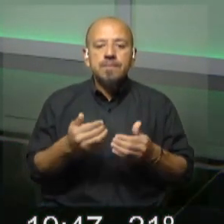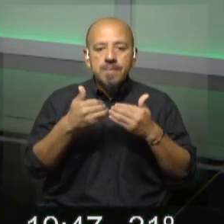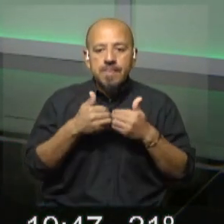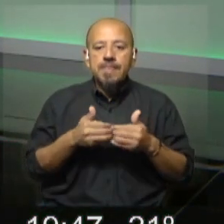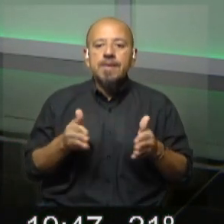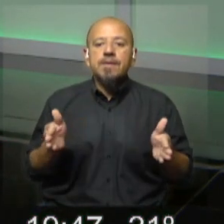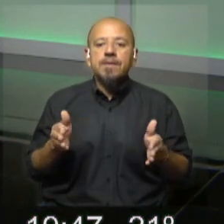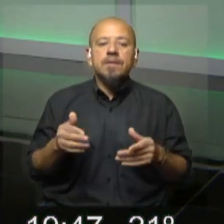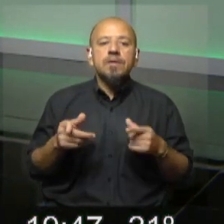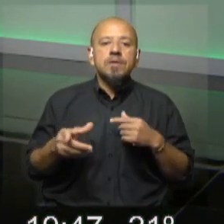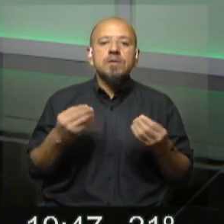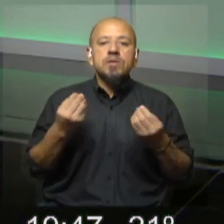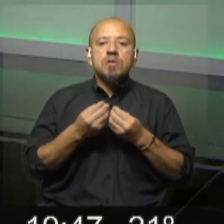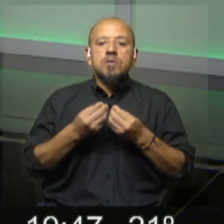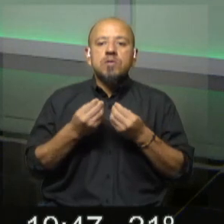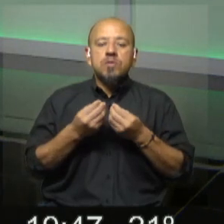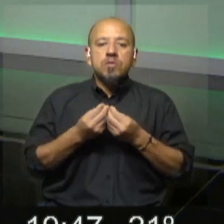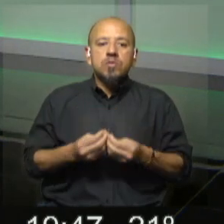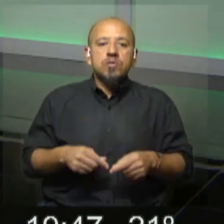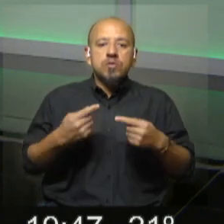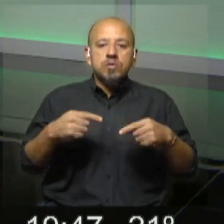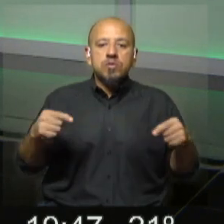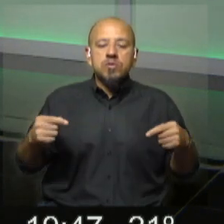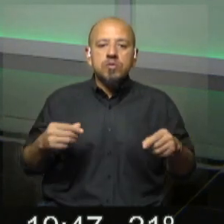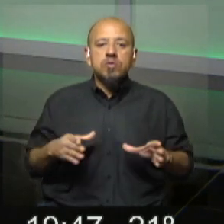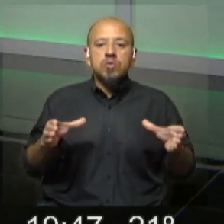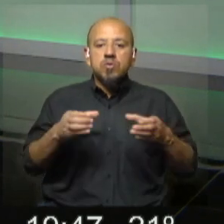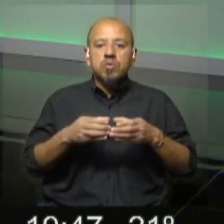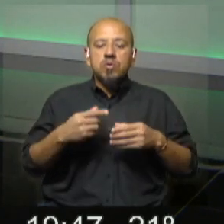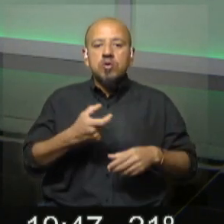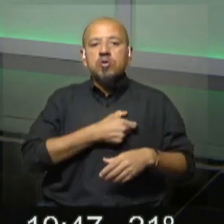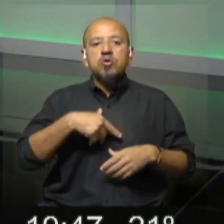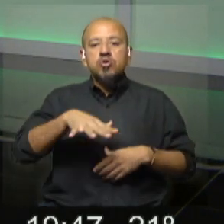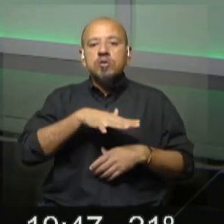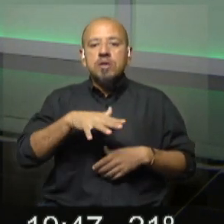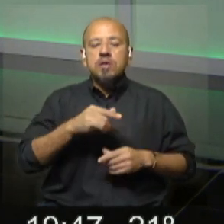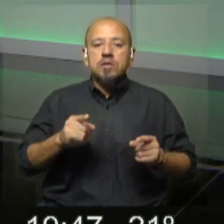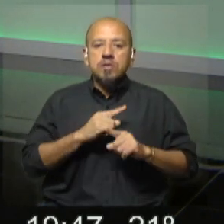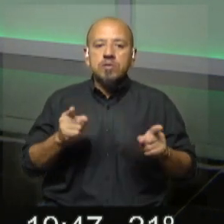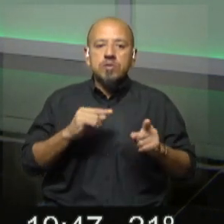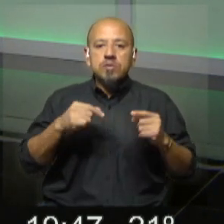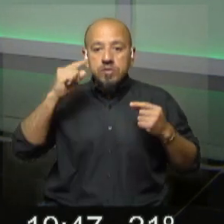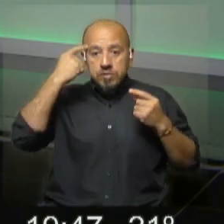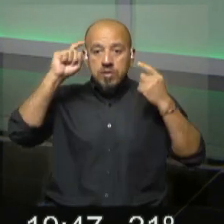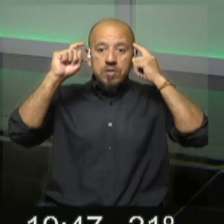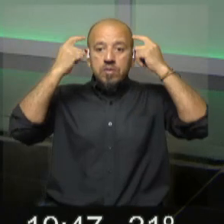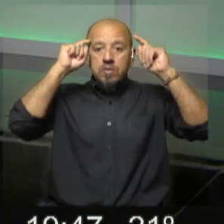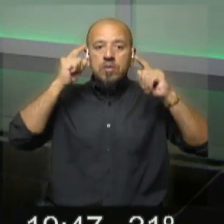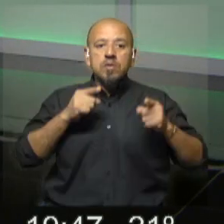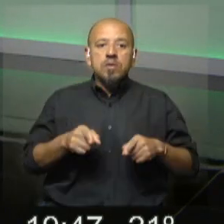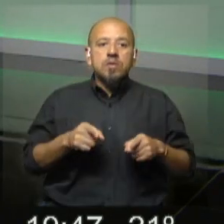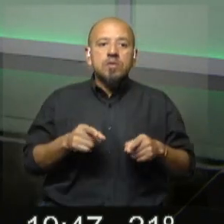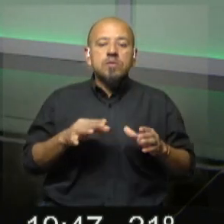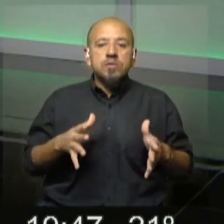abierta, con varias miradas de distintos sectores, no solo de sociedad, sino también de ideologías, sobre lo